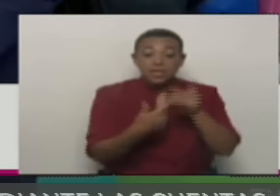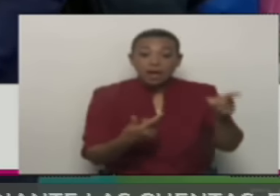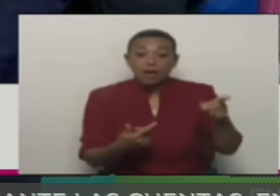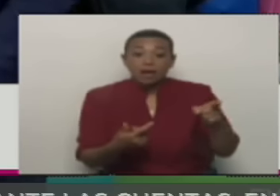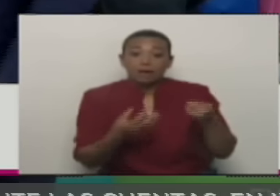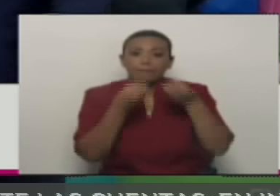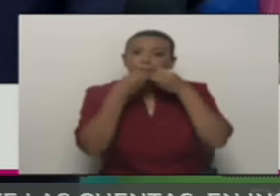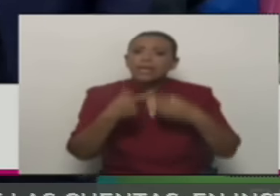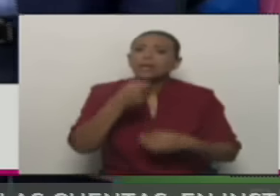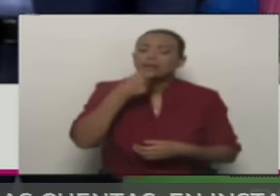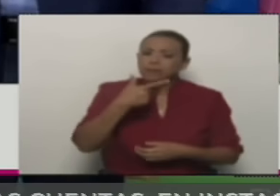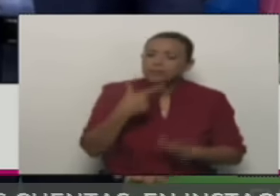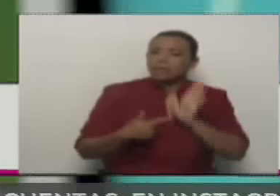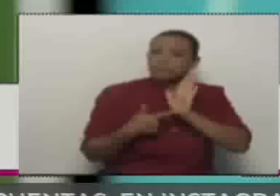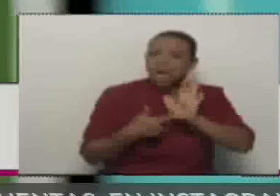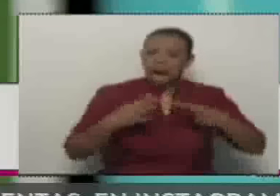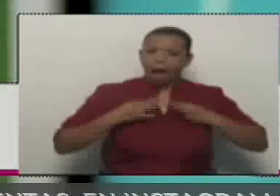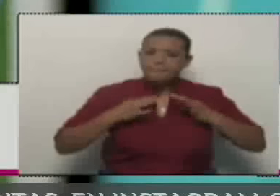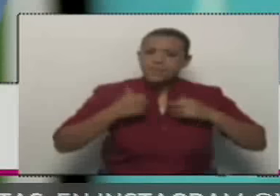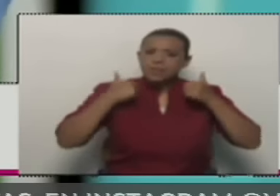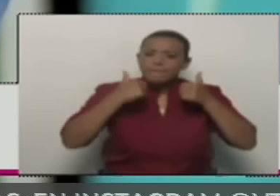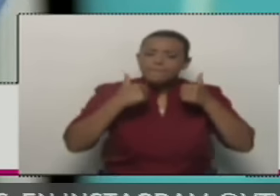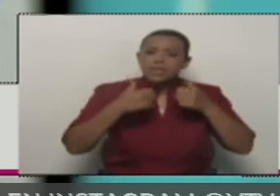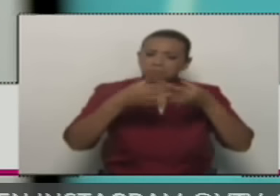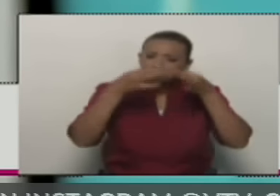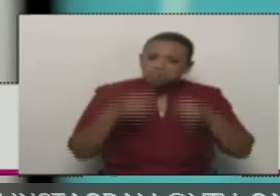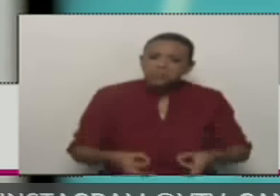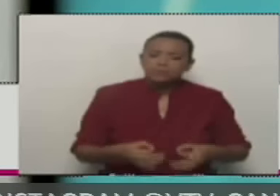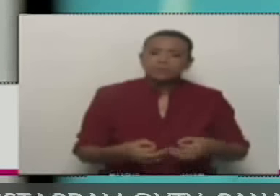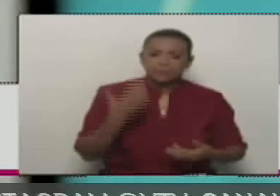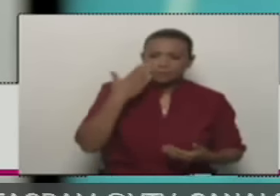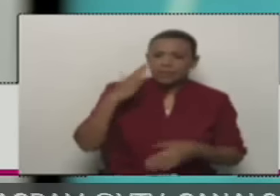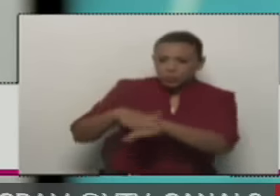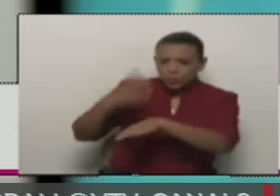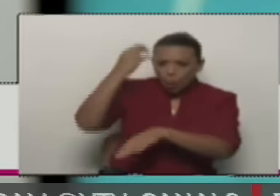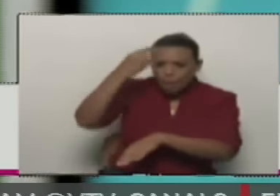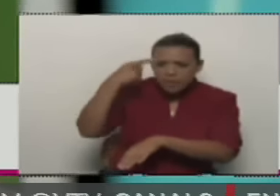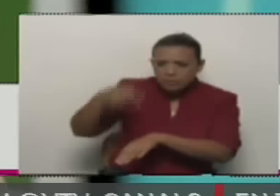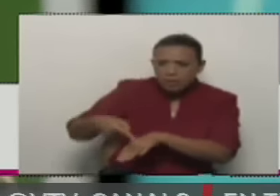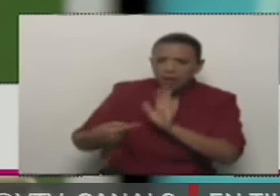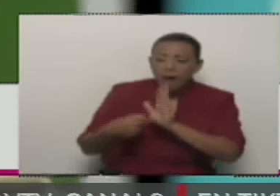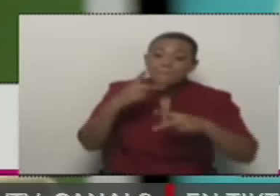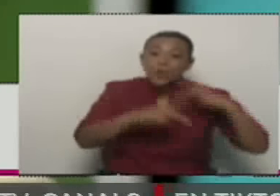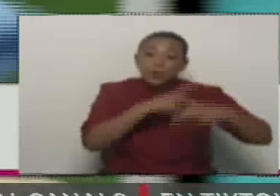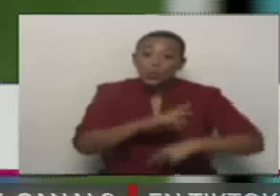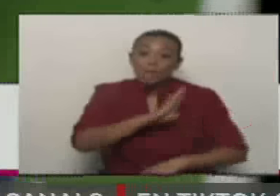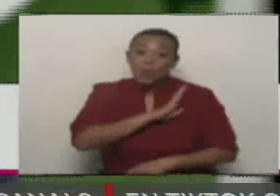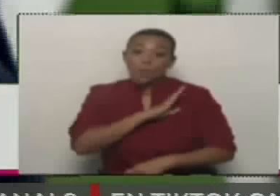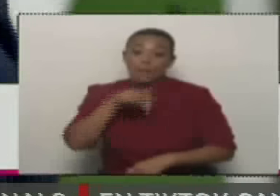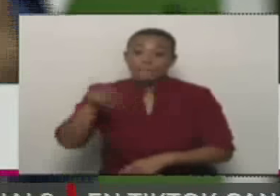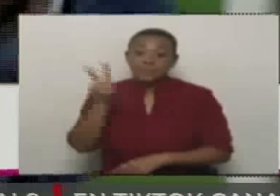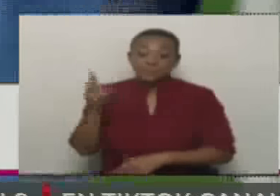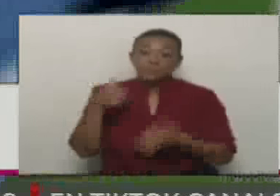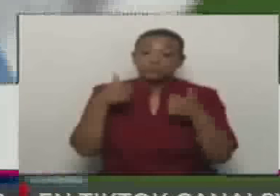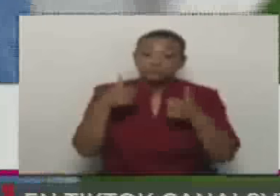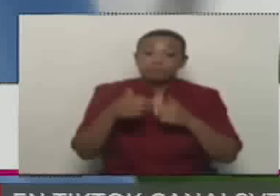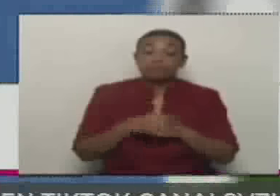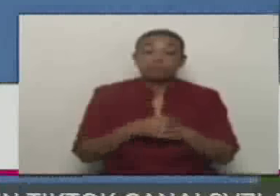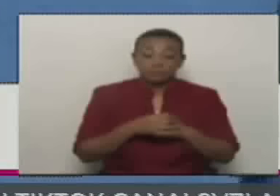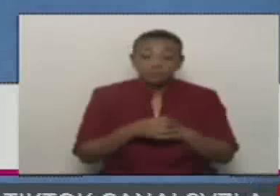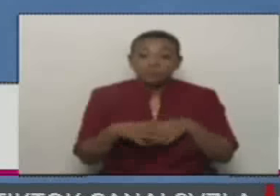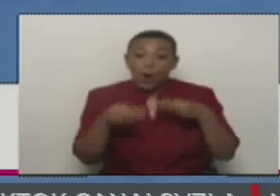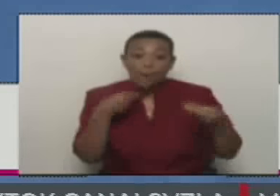esta belleza. ¿Qué te parece, Ángel Prado? ¿Ah? Están produciendo, ¿verdad? Bueno, las comunas también participan